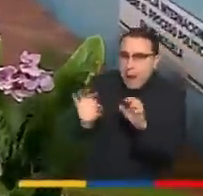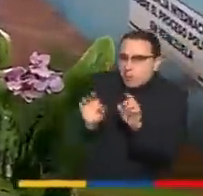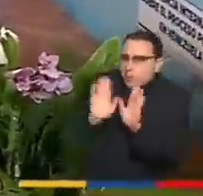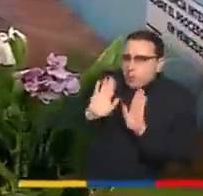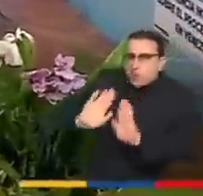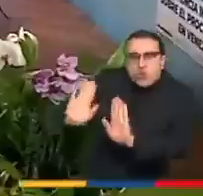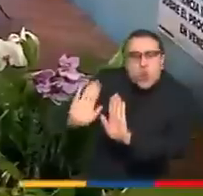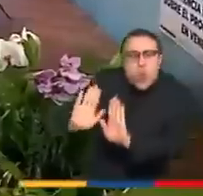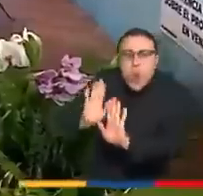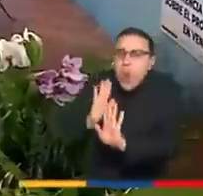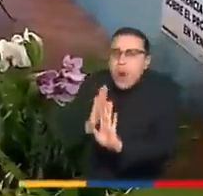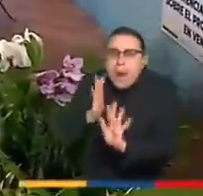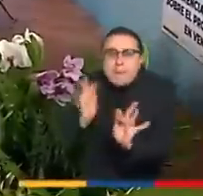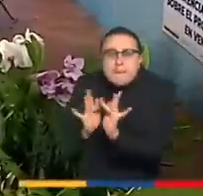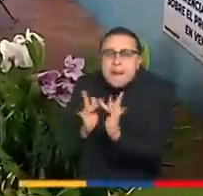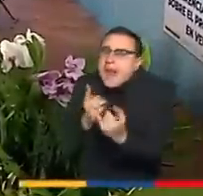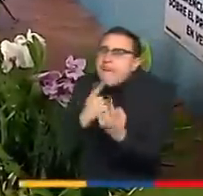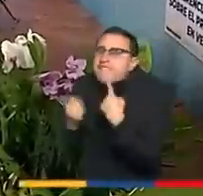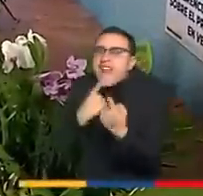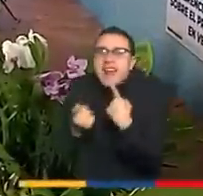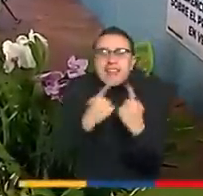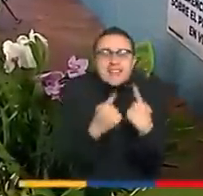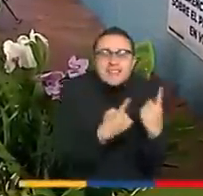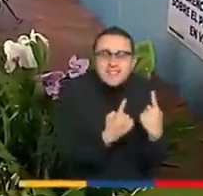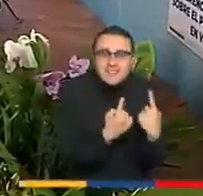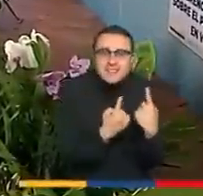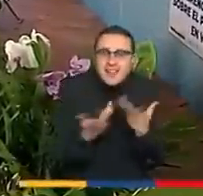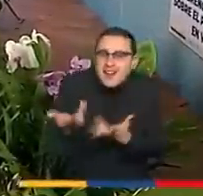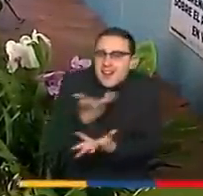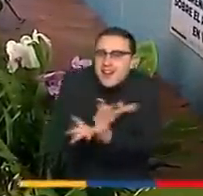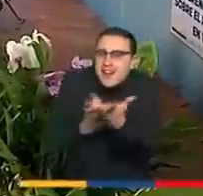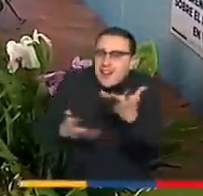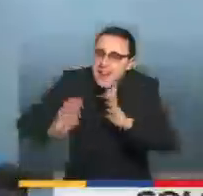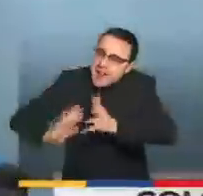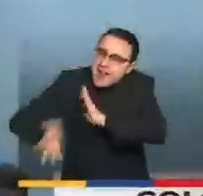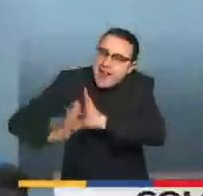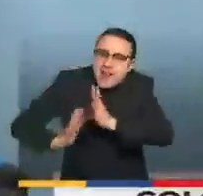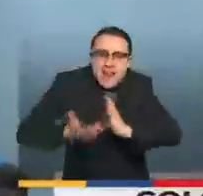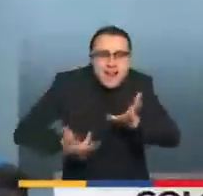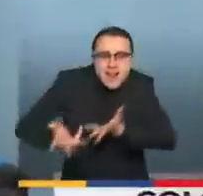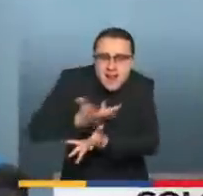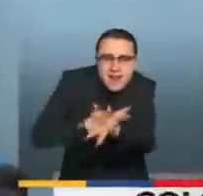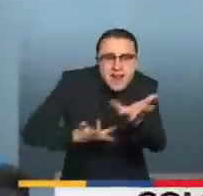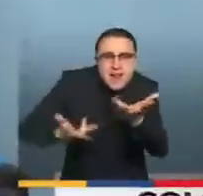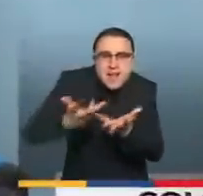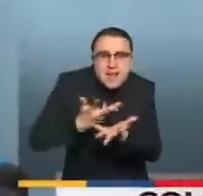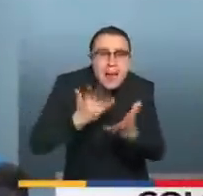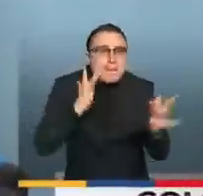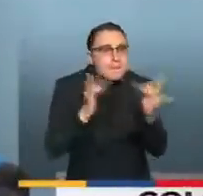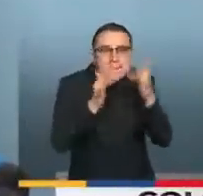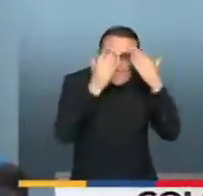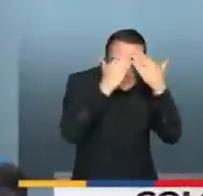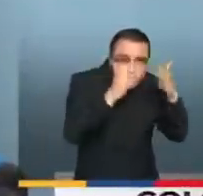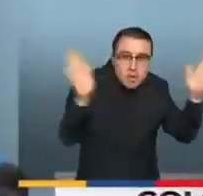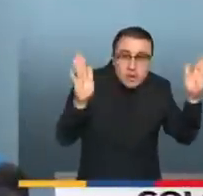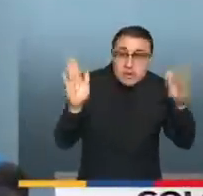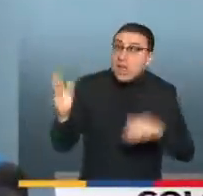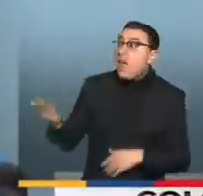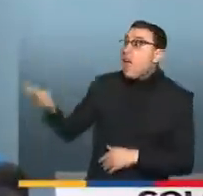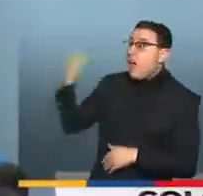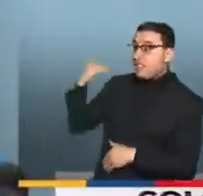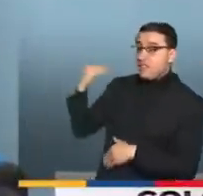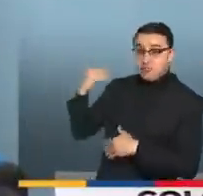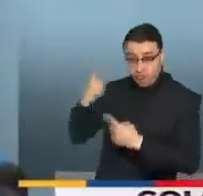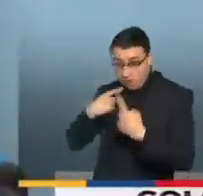específico de la democracia, hablar, dialogar, hubiera podido construir un destino